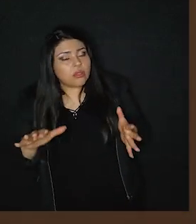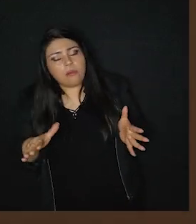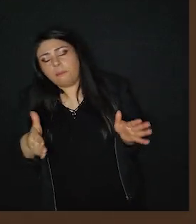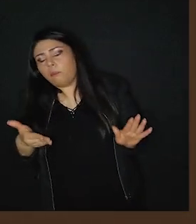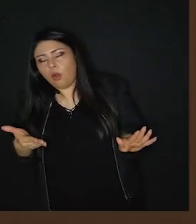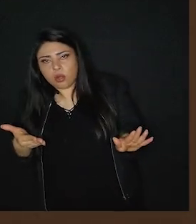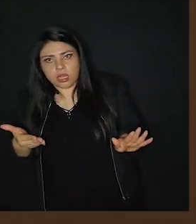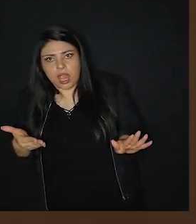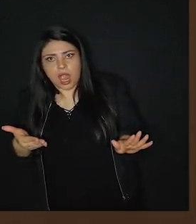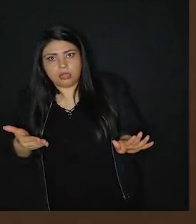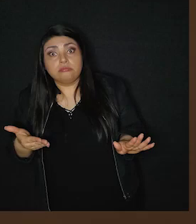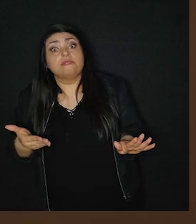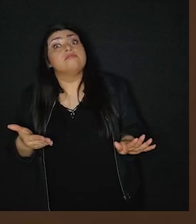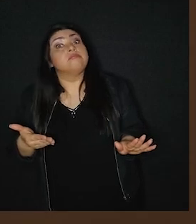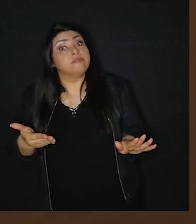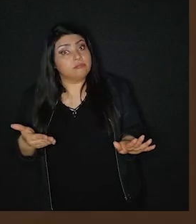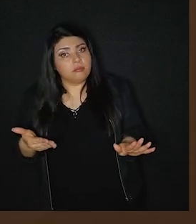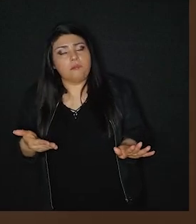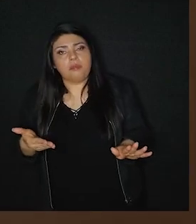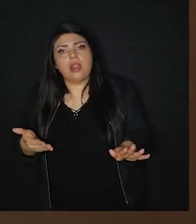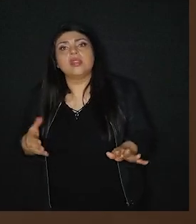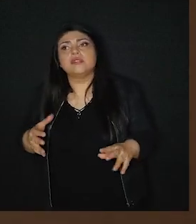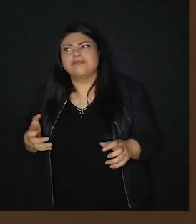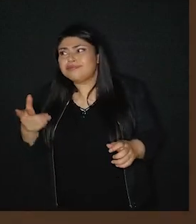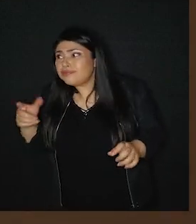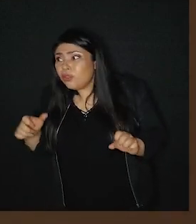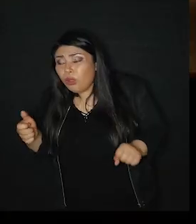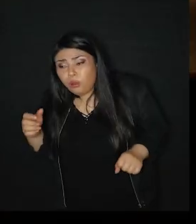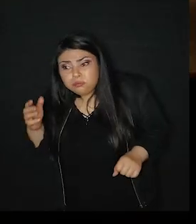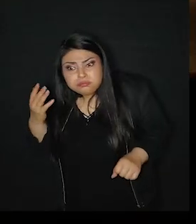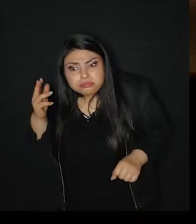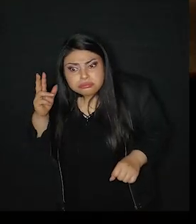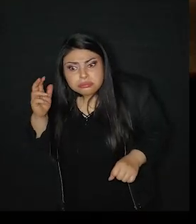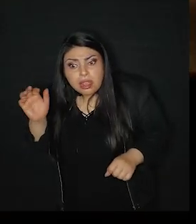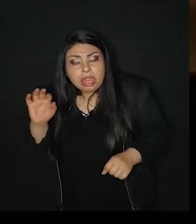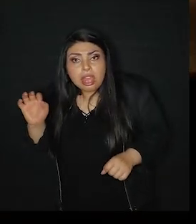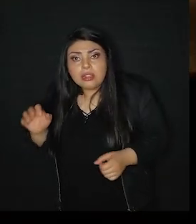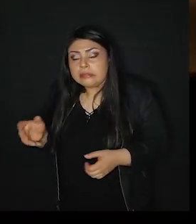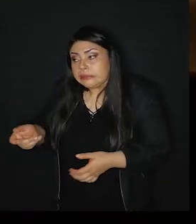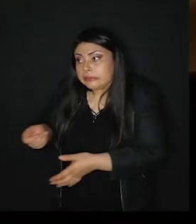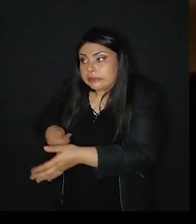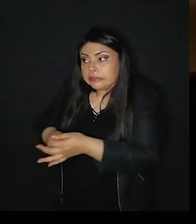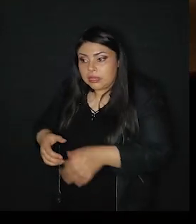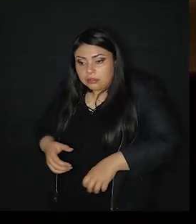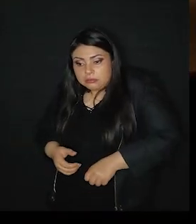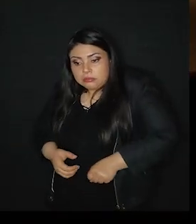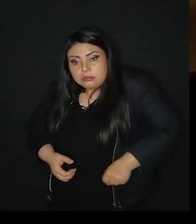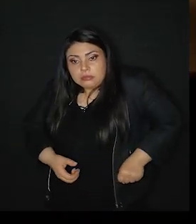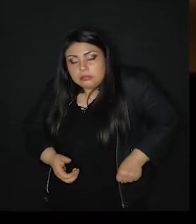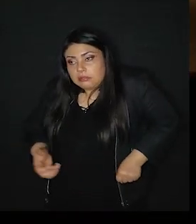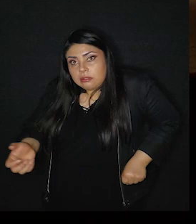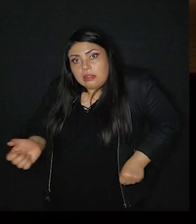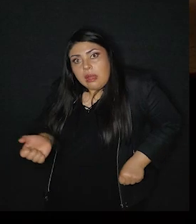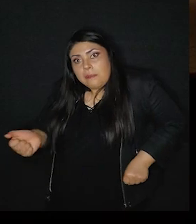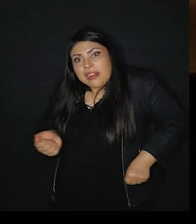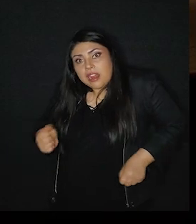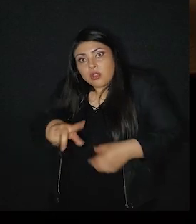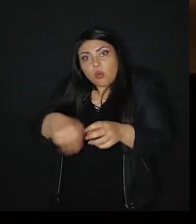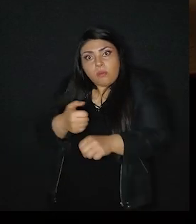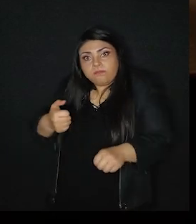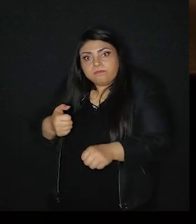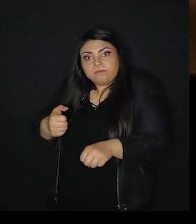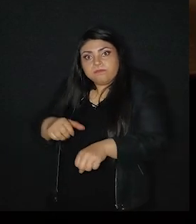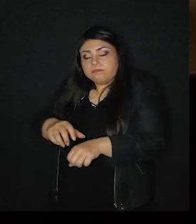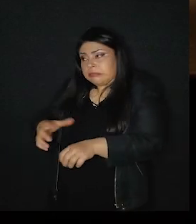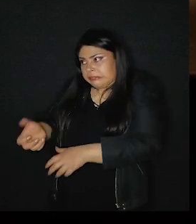Imagínate que en lugar santísimo es donde Mora sin imaginarte el lugar santísimo era donde moraba la presencia de Dios